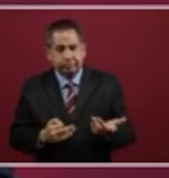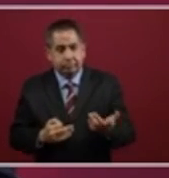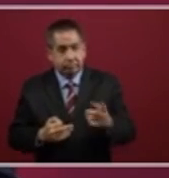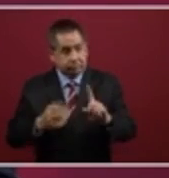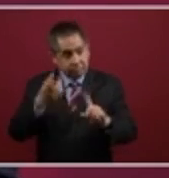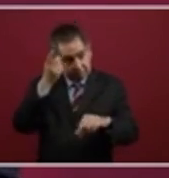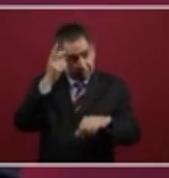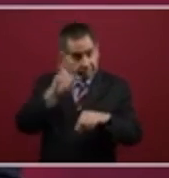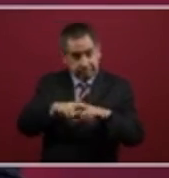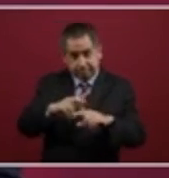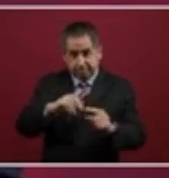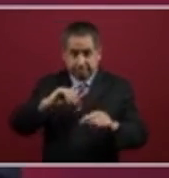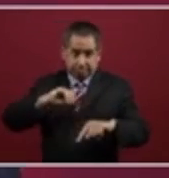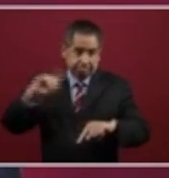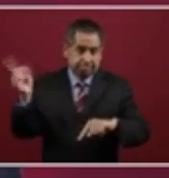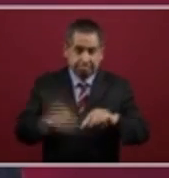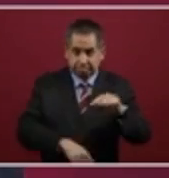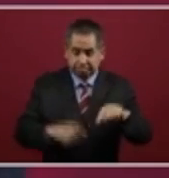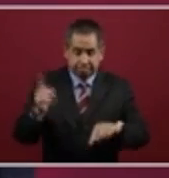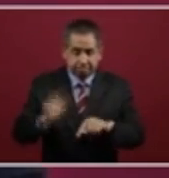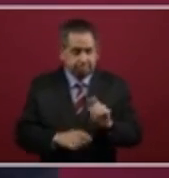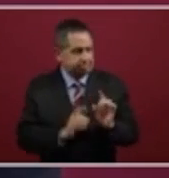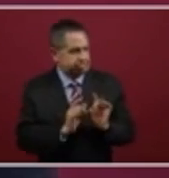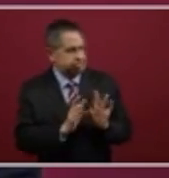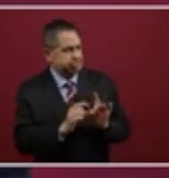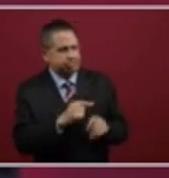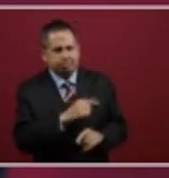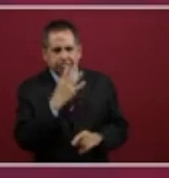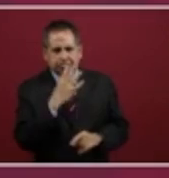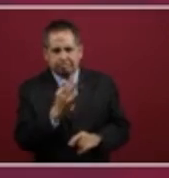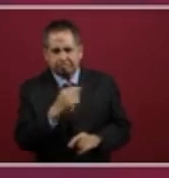suspender a la directora o al director,